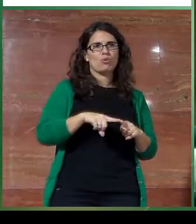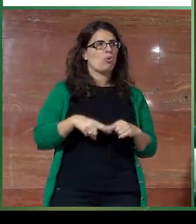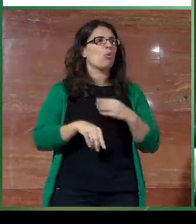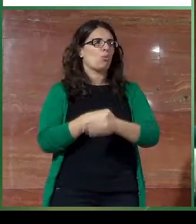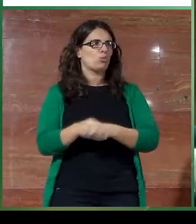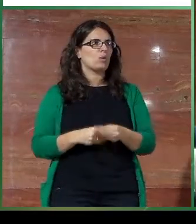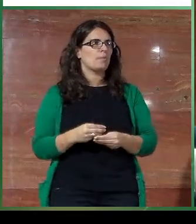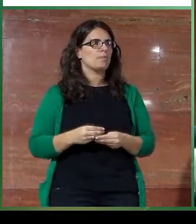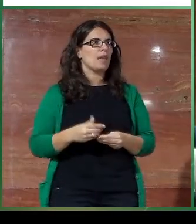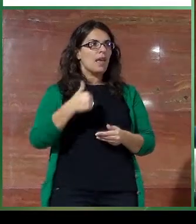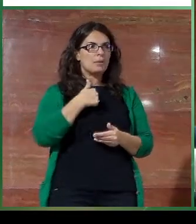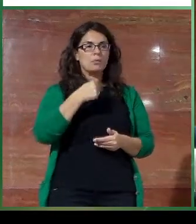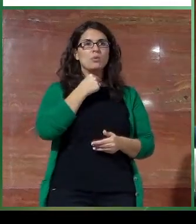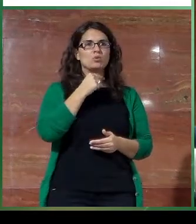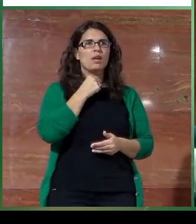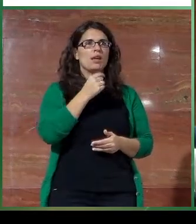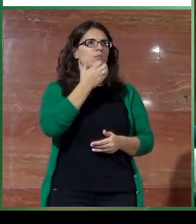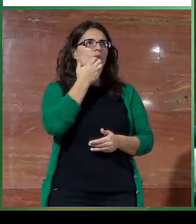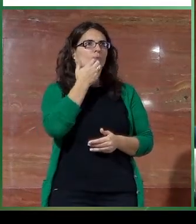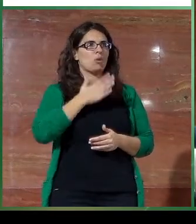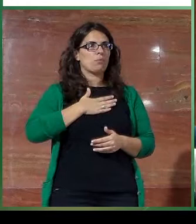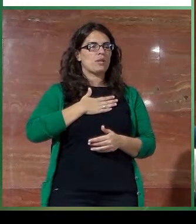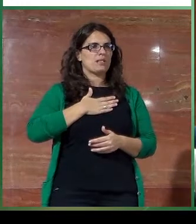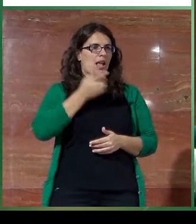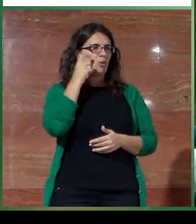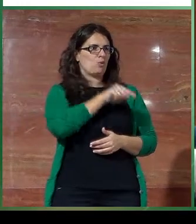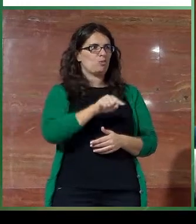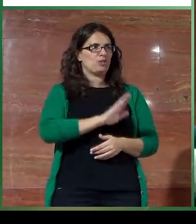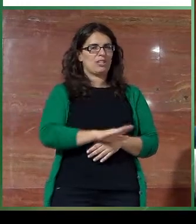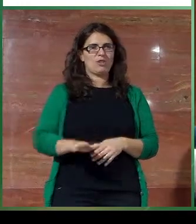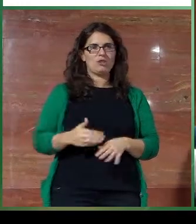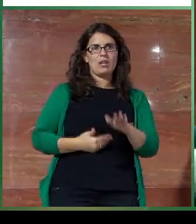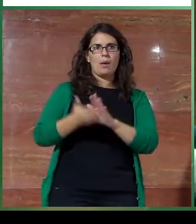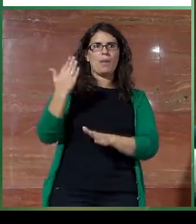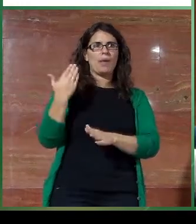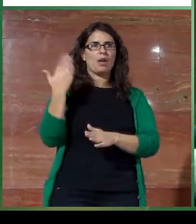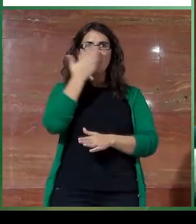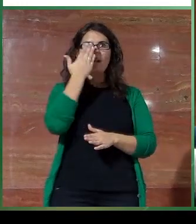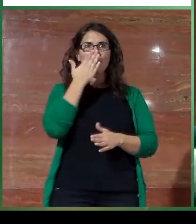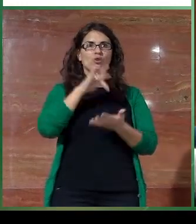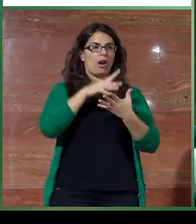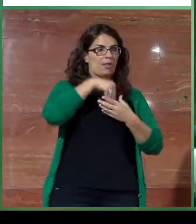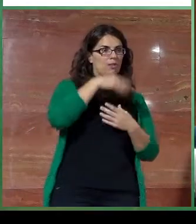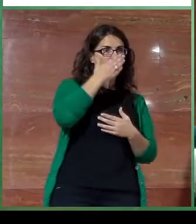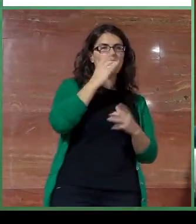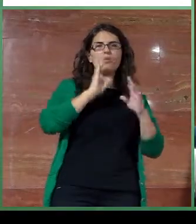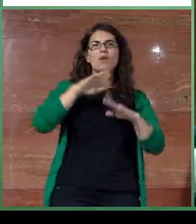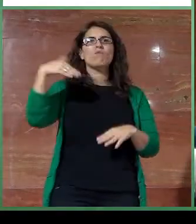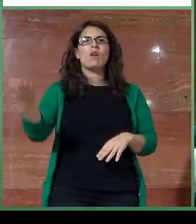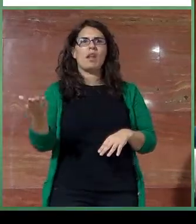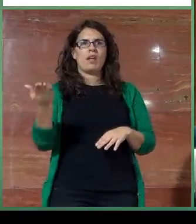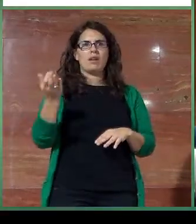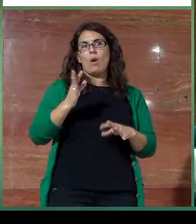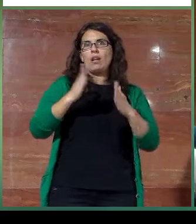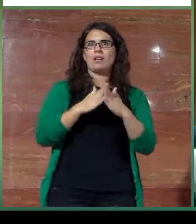mí me gustaría que cuando mis niños salieran del colegio se encontraran fuera del colegio lo que tienen en el colegio o en sus casas,